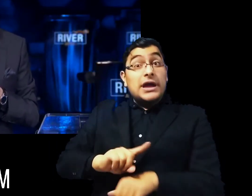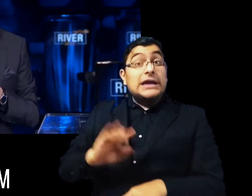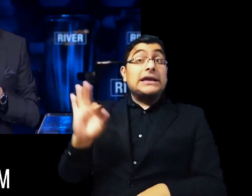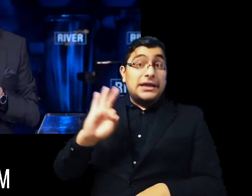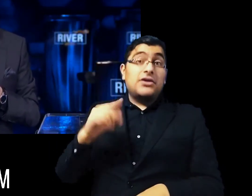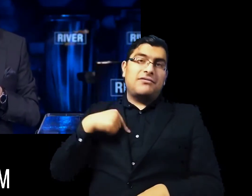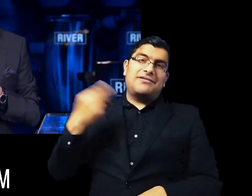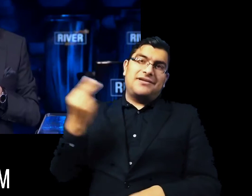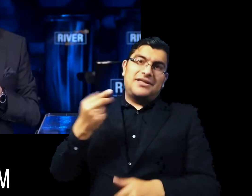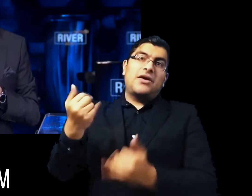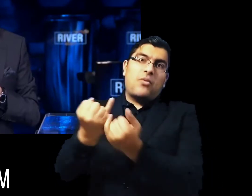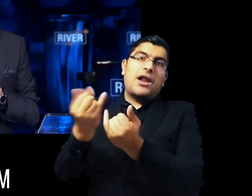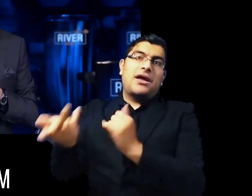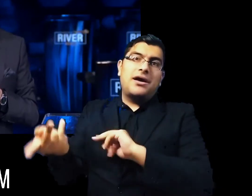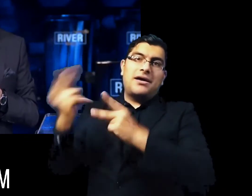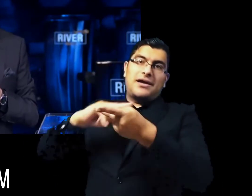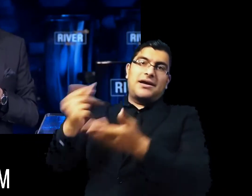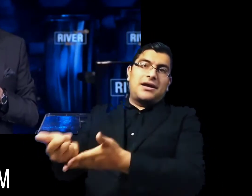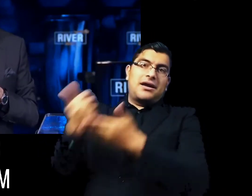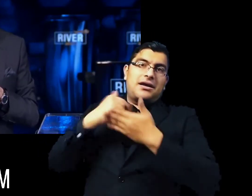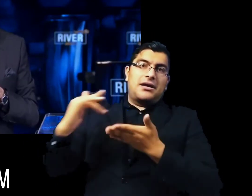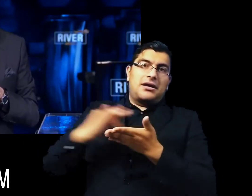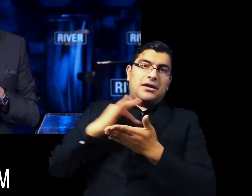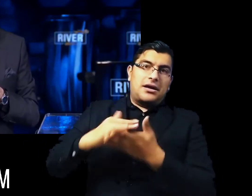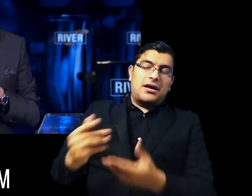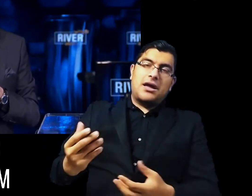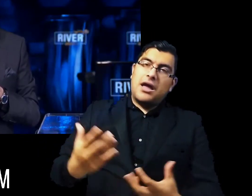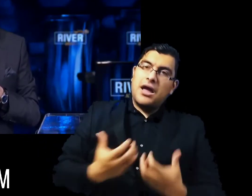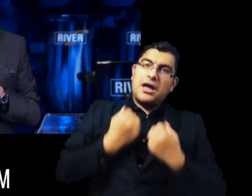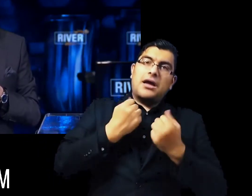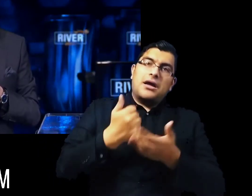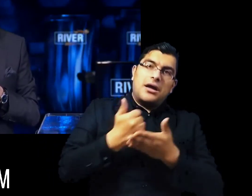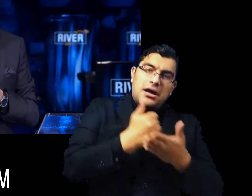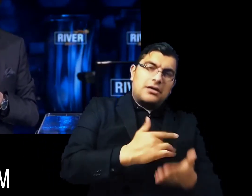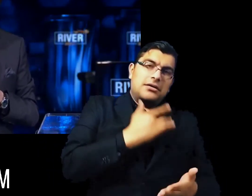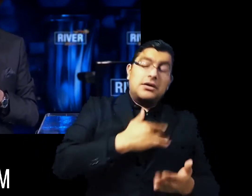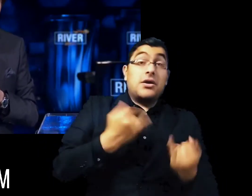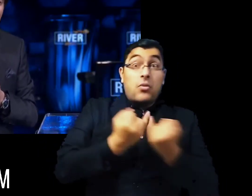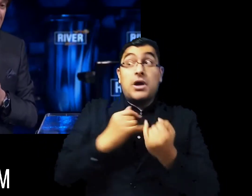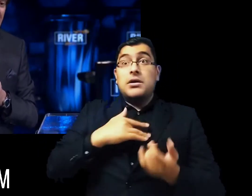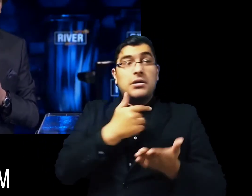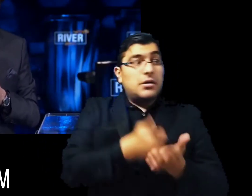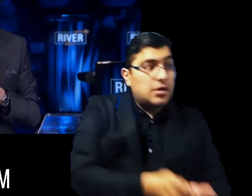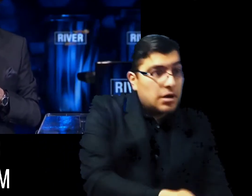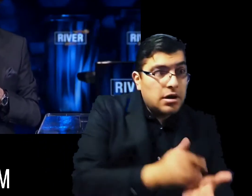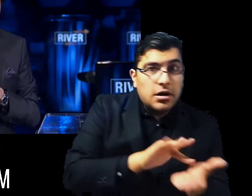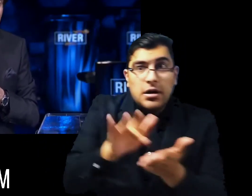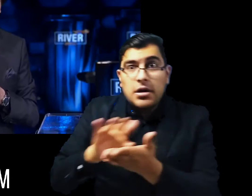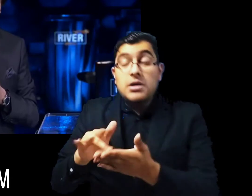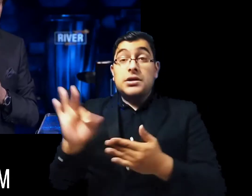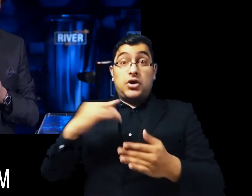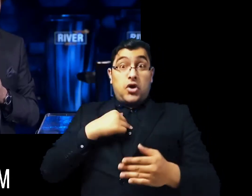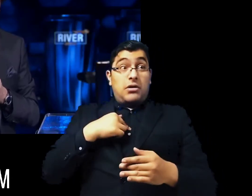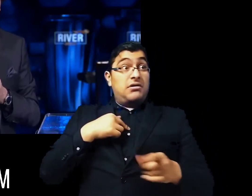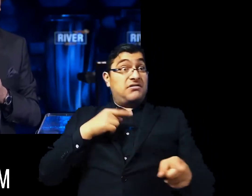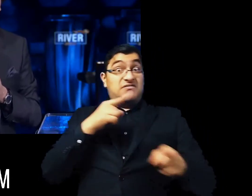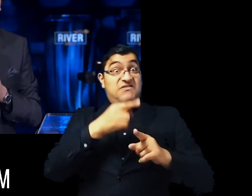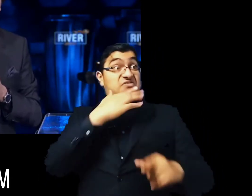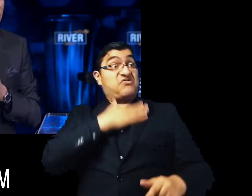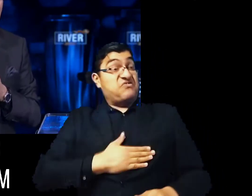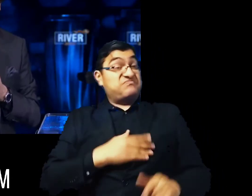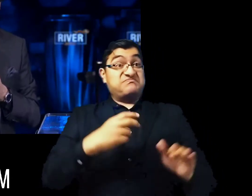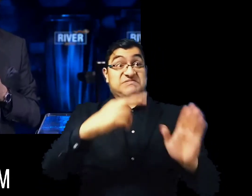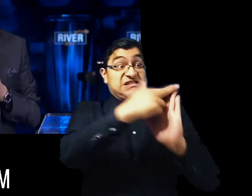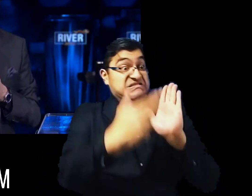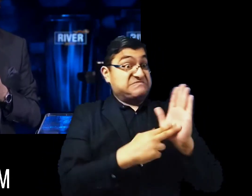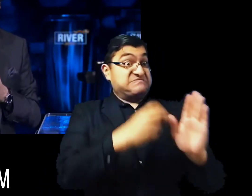gracia. Y me aseguraré de sembrar gracia. Porque si yo ando por ahí sembrando justicia,